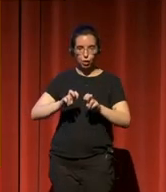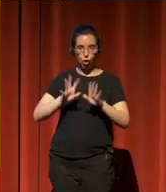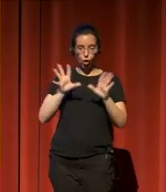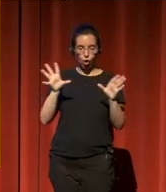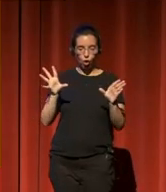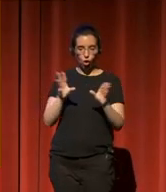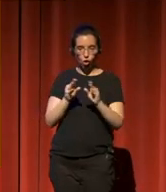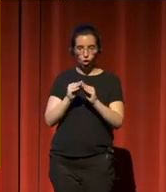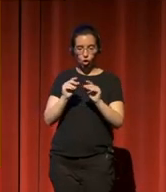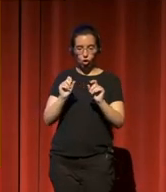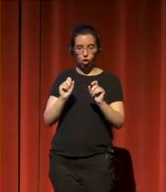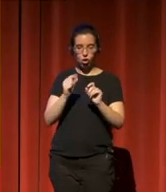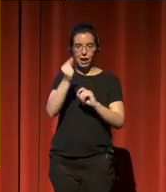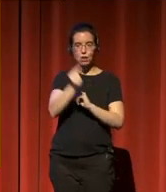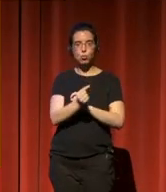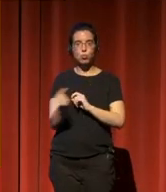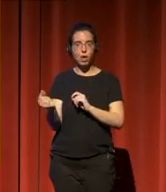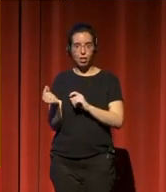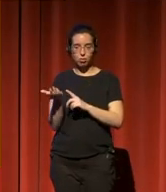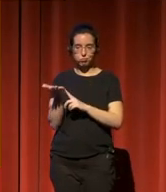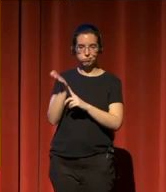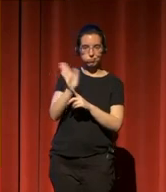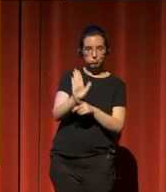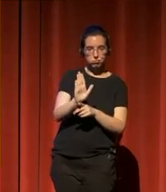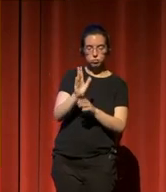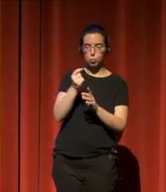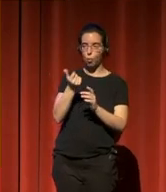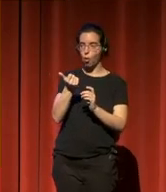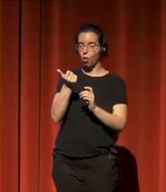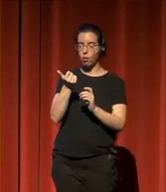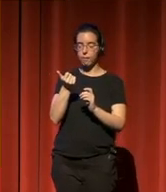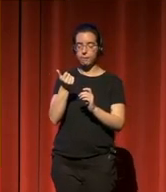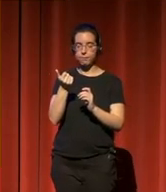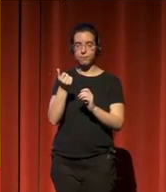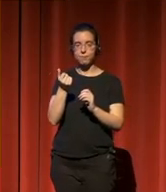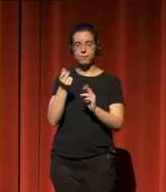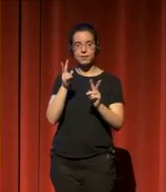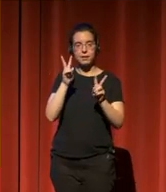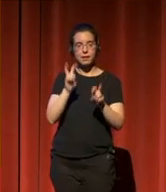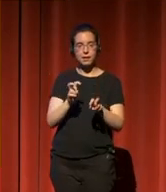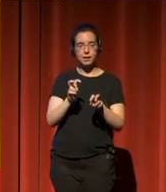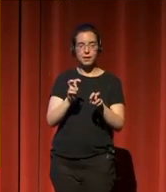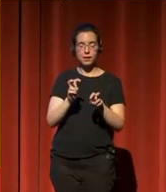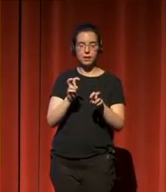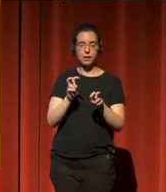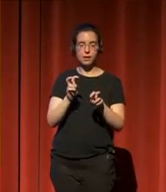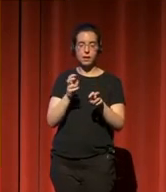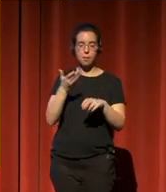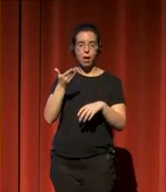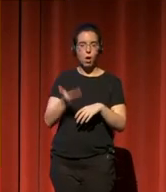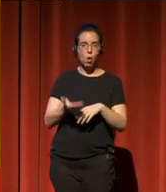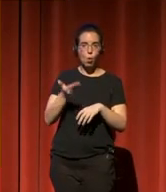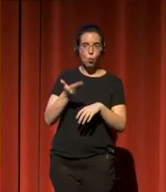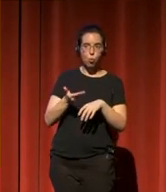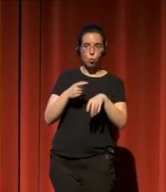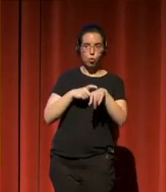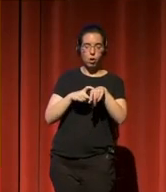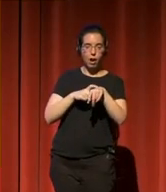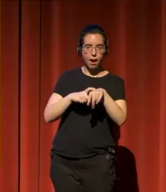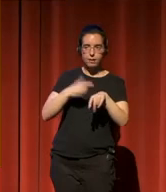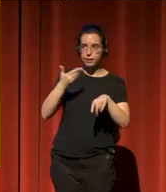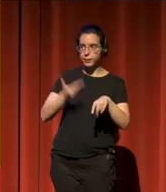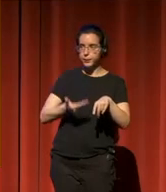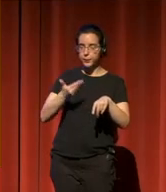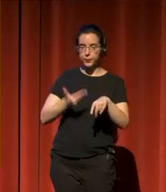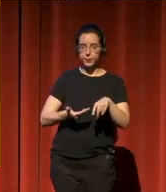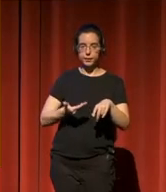eh poder eh profundizar en eh Qué factores aparecen como claves o como muy relevantes para